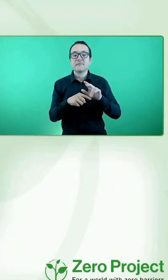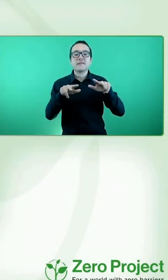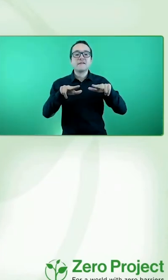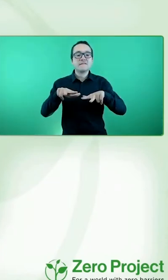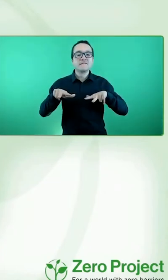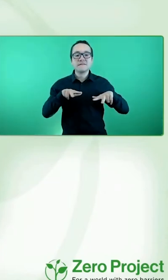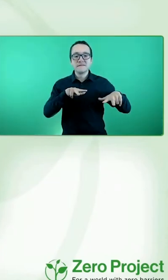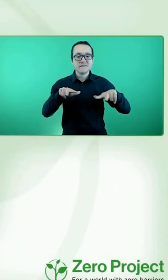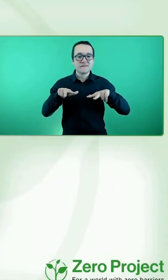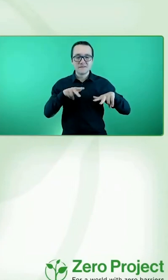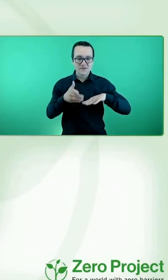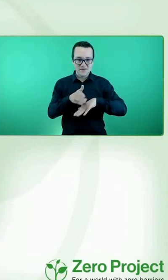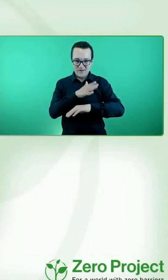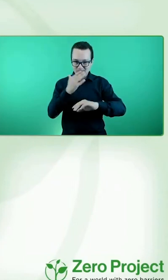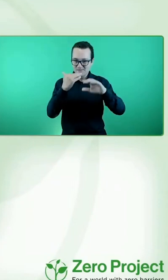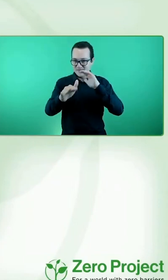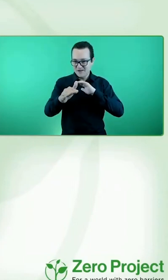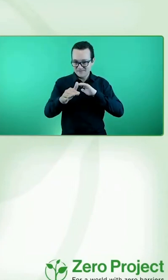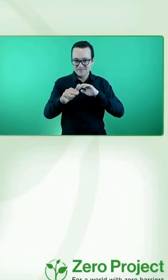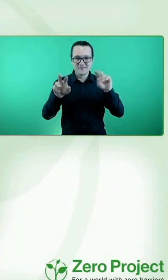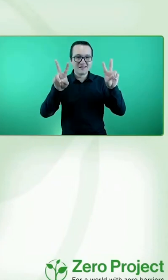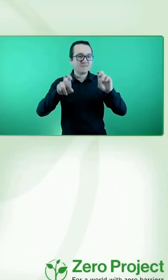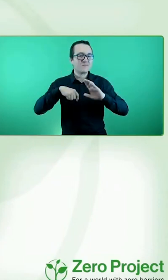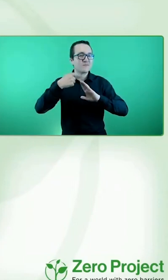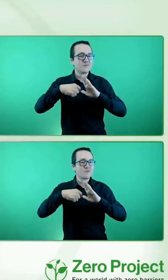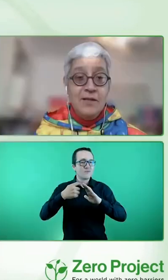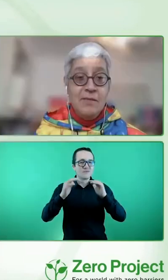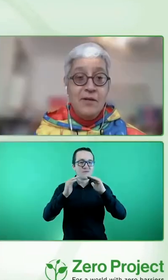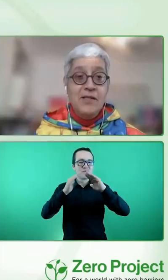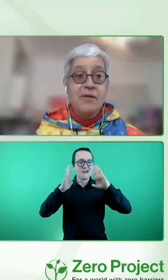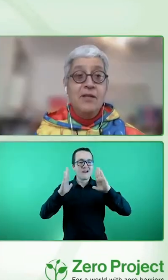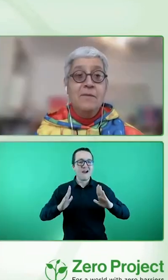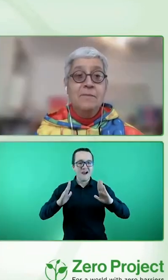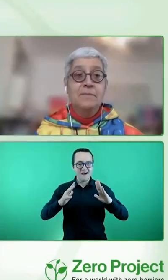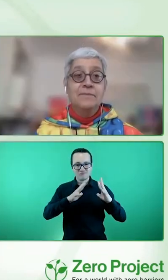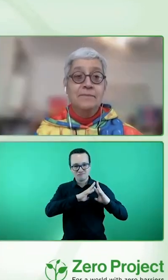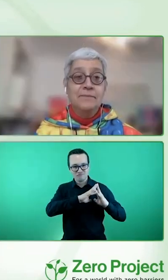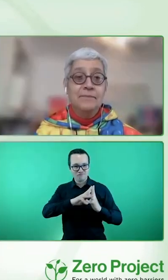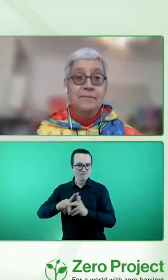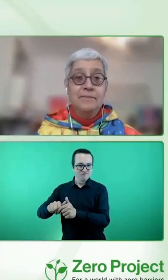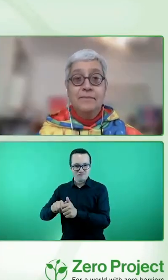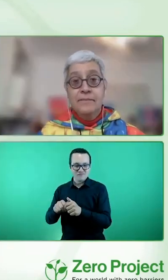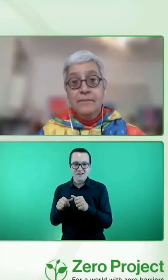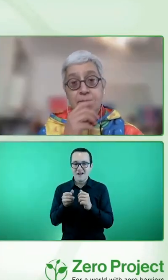proyecto de la Casa Inteligente, Accesible y Sostenible. Si ponéis el vídeo.